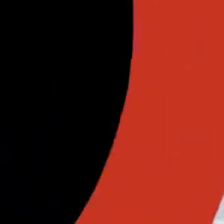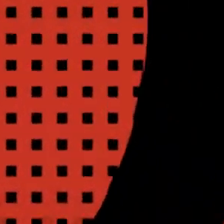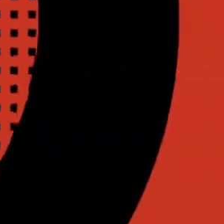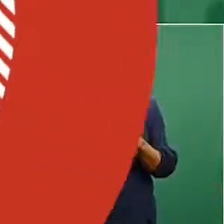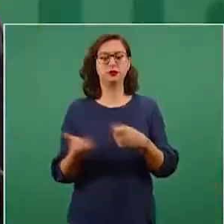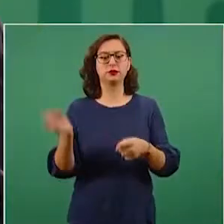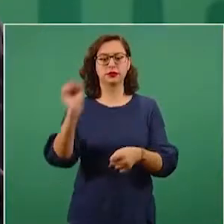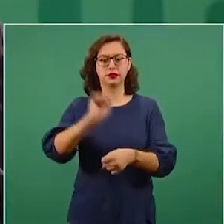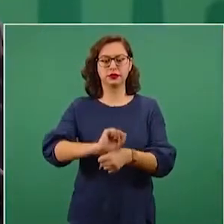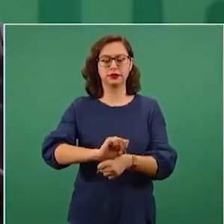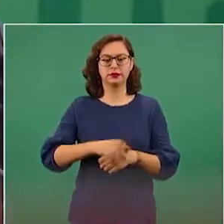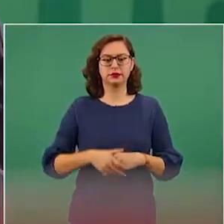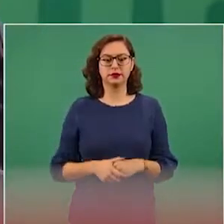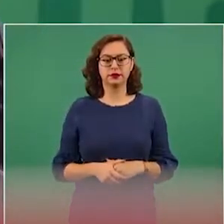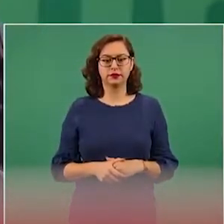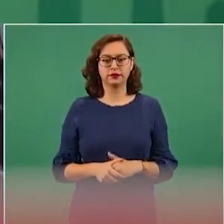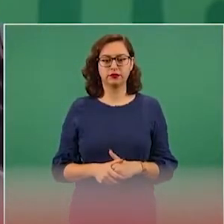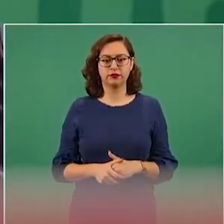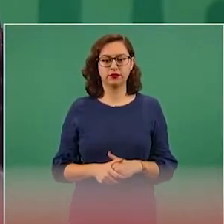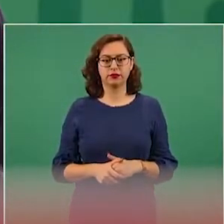Obrador.